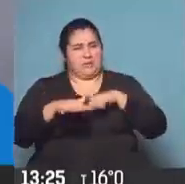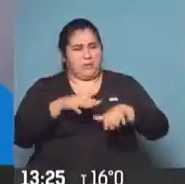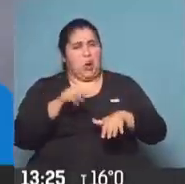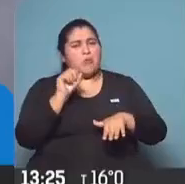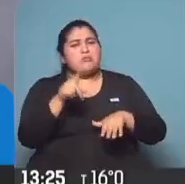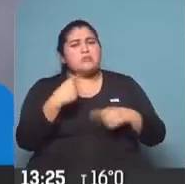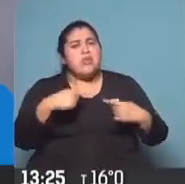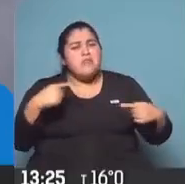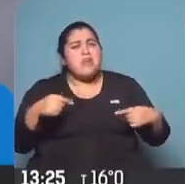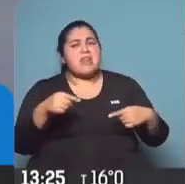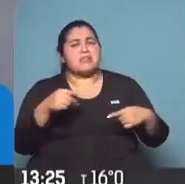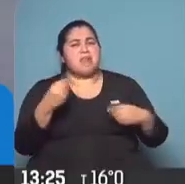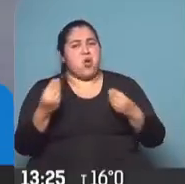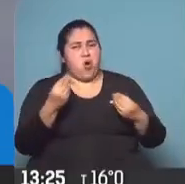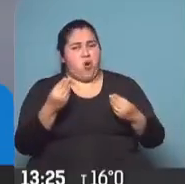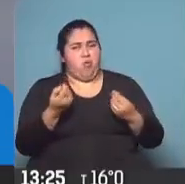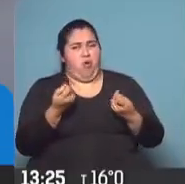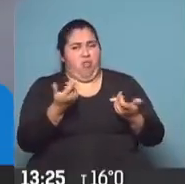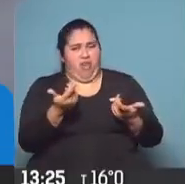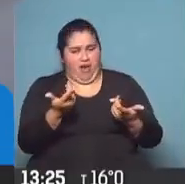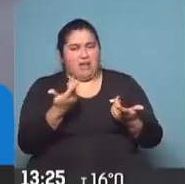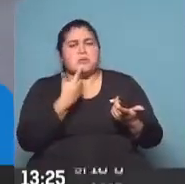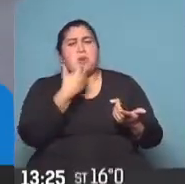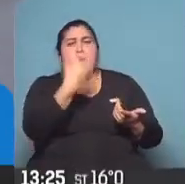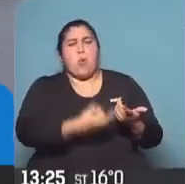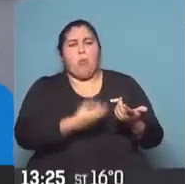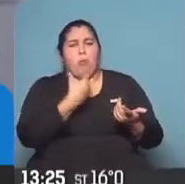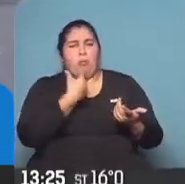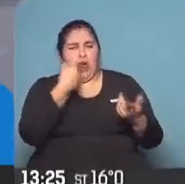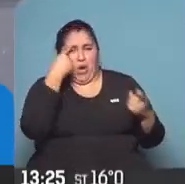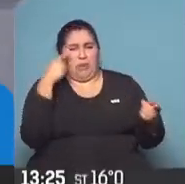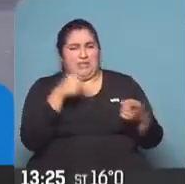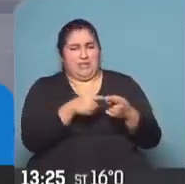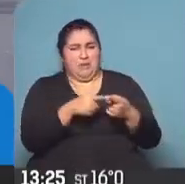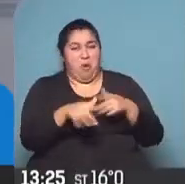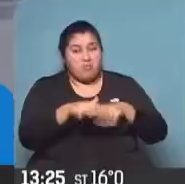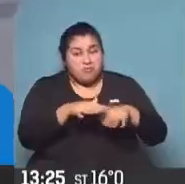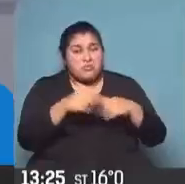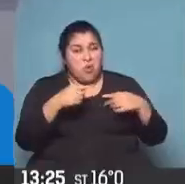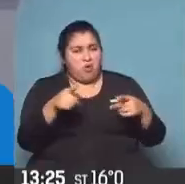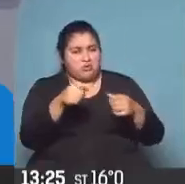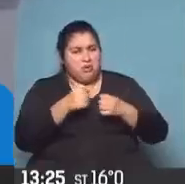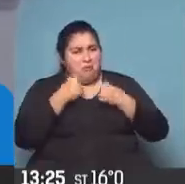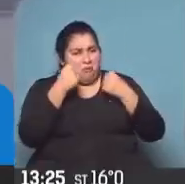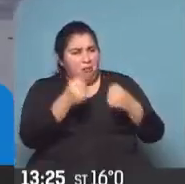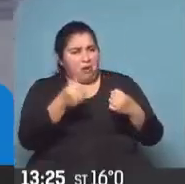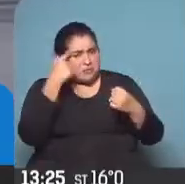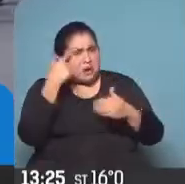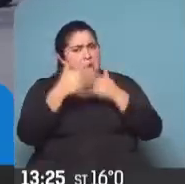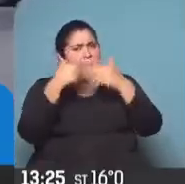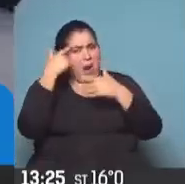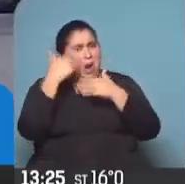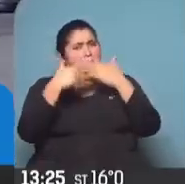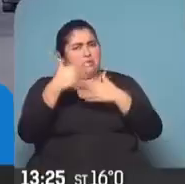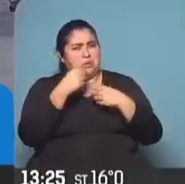de ejecución de la fuerza y facilitar el cumplimiento de sus misiones todo ello por el esfuerzo y la alta capacidad técnica